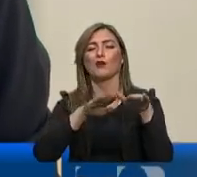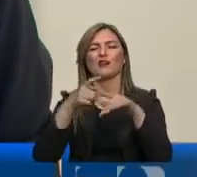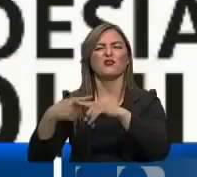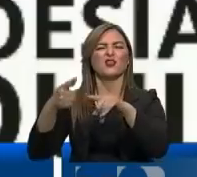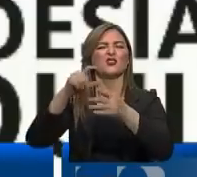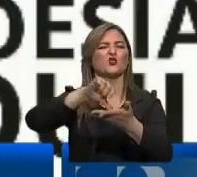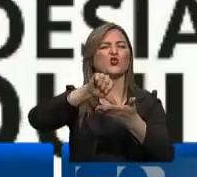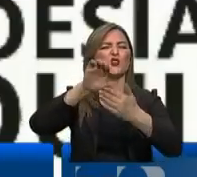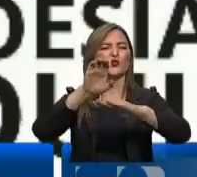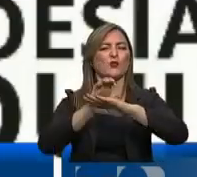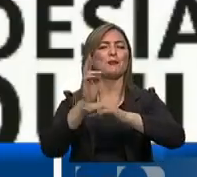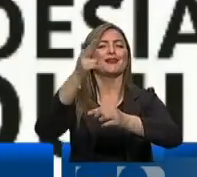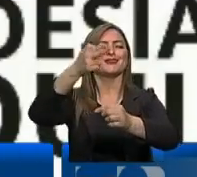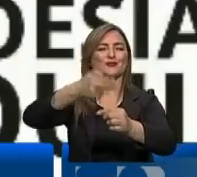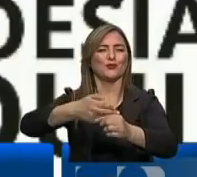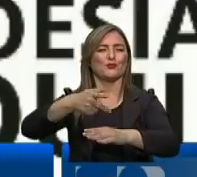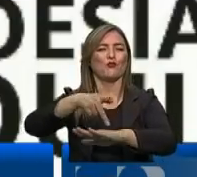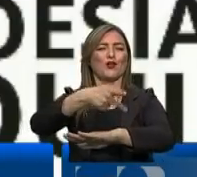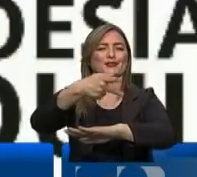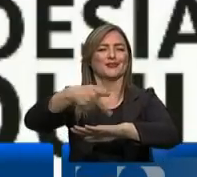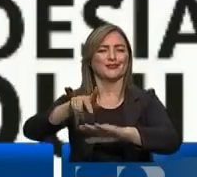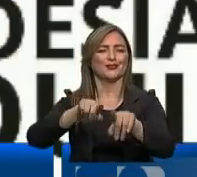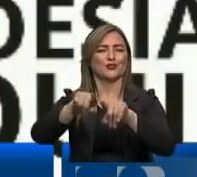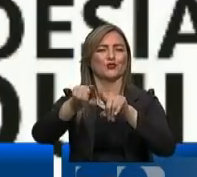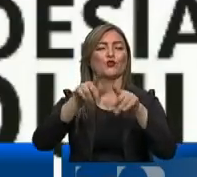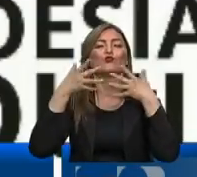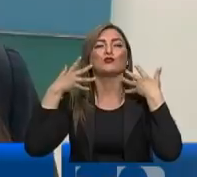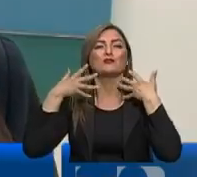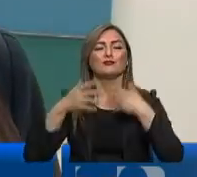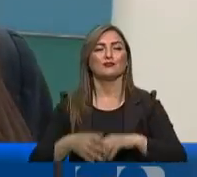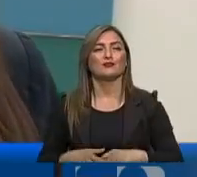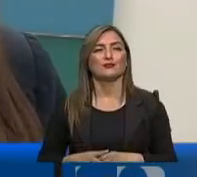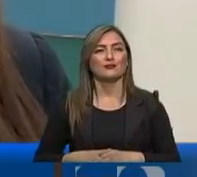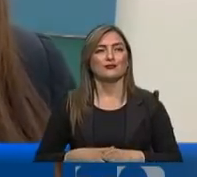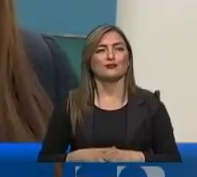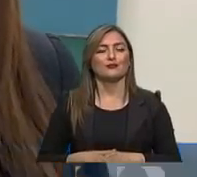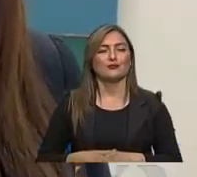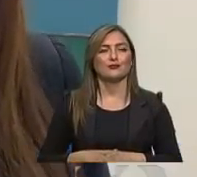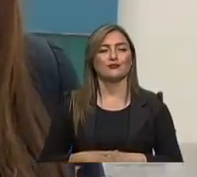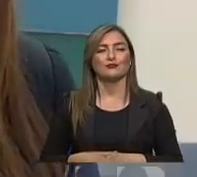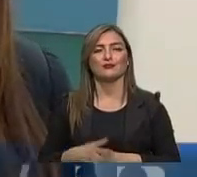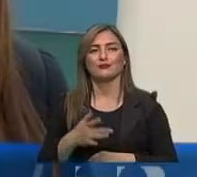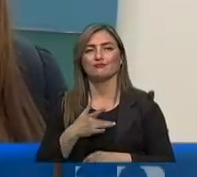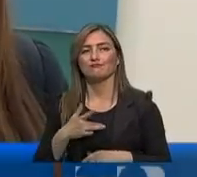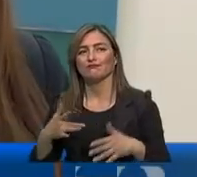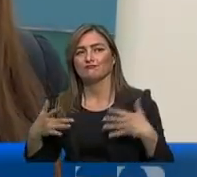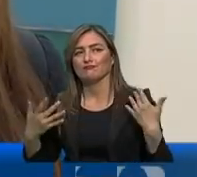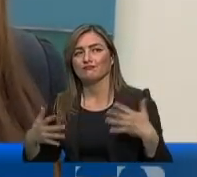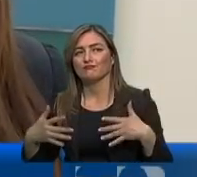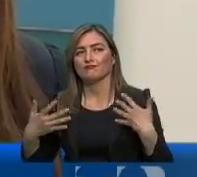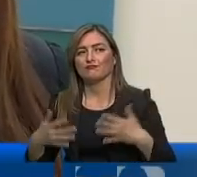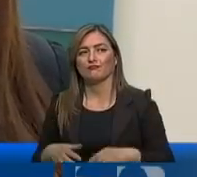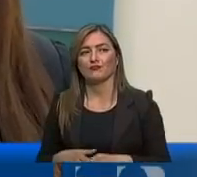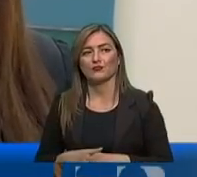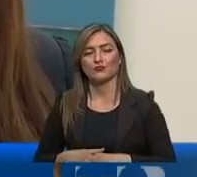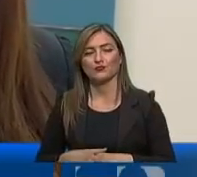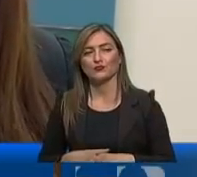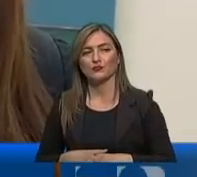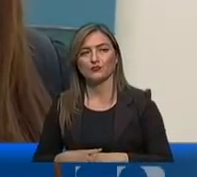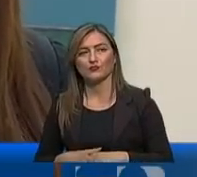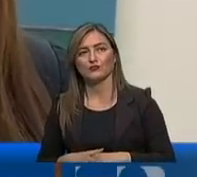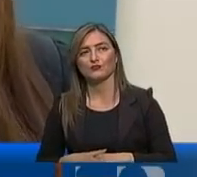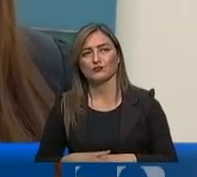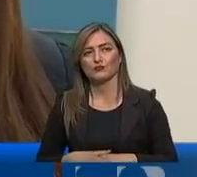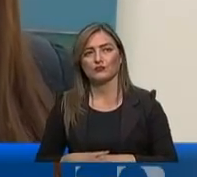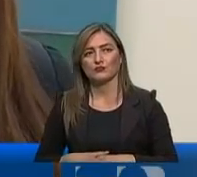otras ciudades participaron en el concurso desarrollado en Guayaquil. Sí, me siento muy, muy contenta, pero no solo por el triunfo,